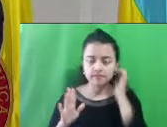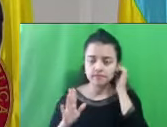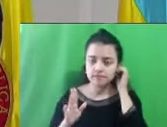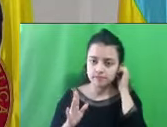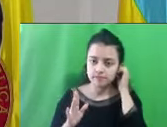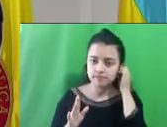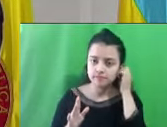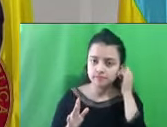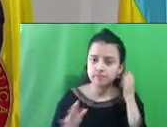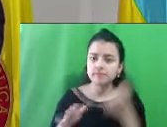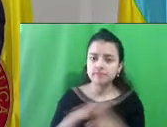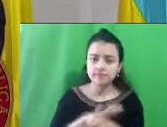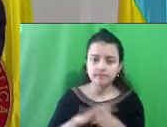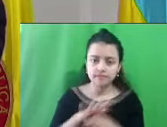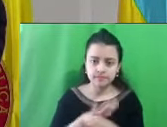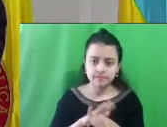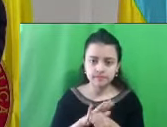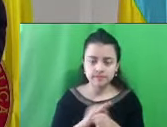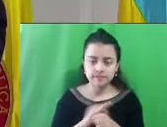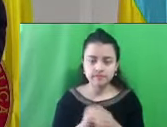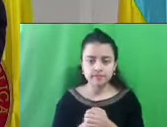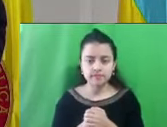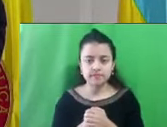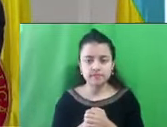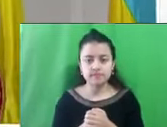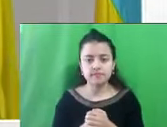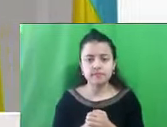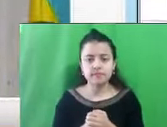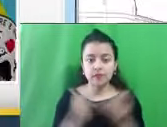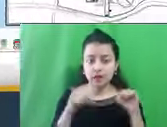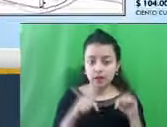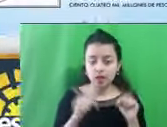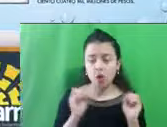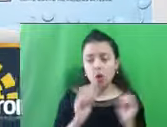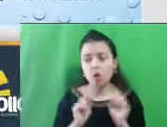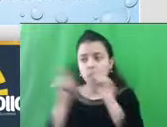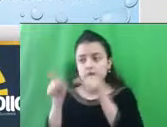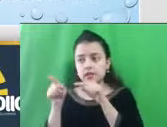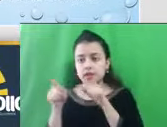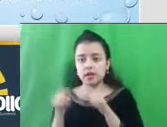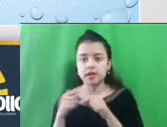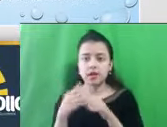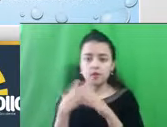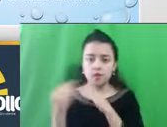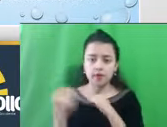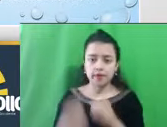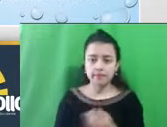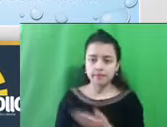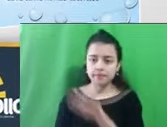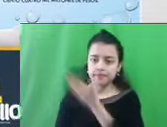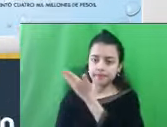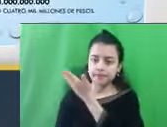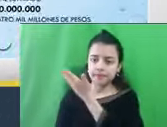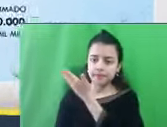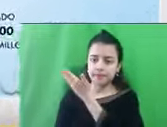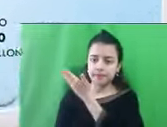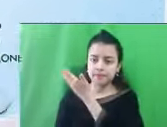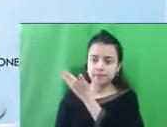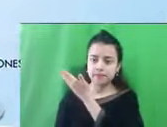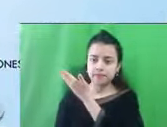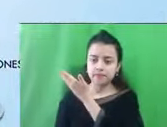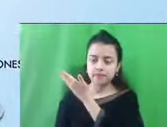aquí en este lugar y otras que trataremos por medios escritos de entregarlas. Quiero